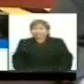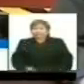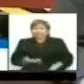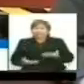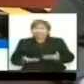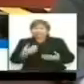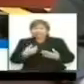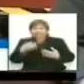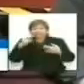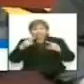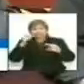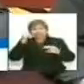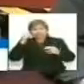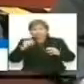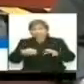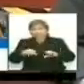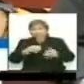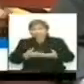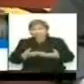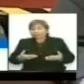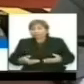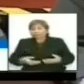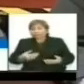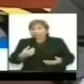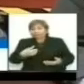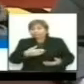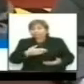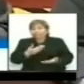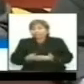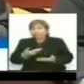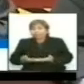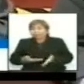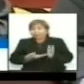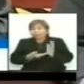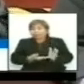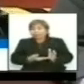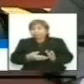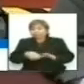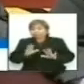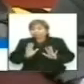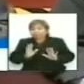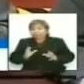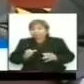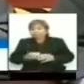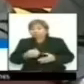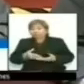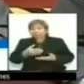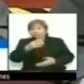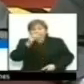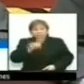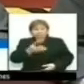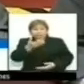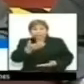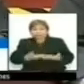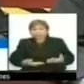creo que desafortunadamente vamos a estar en una situación como esa y por eso es que mi propuesta para que se haga en el momento en que corresponda, usted la que determina